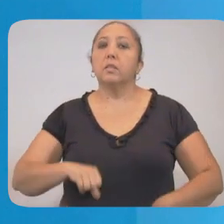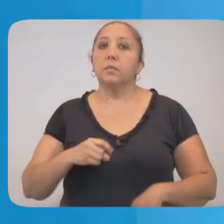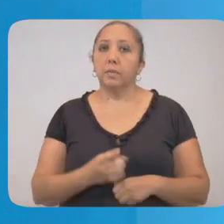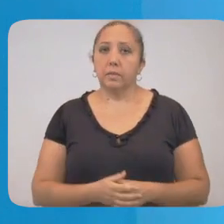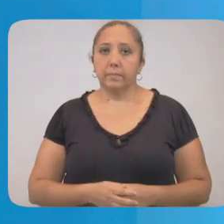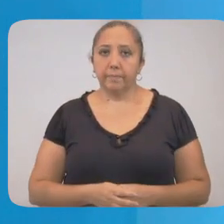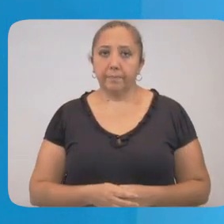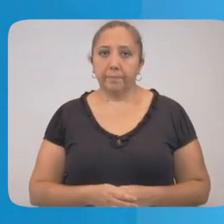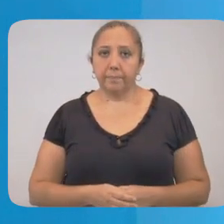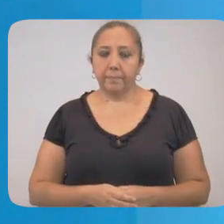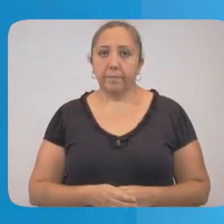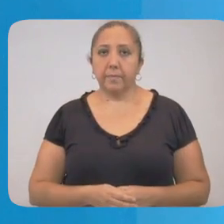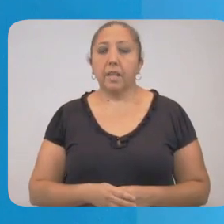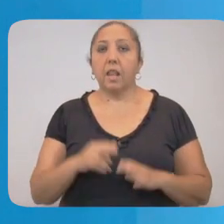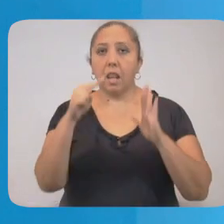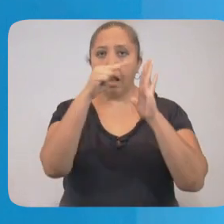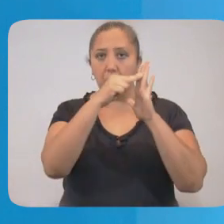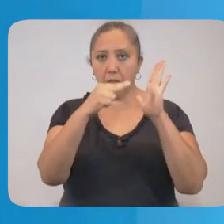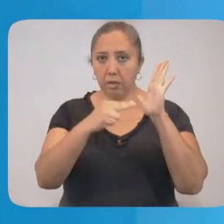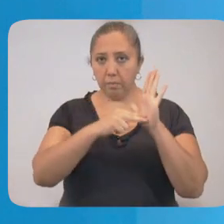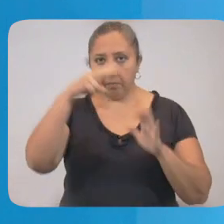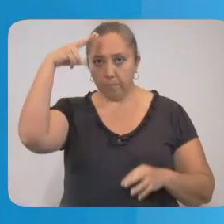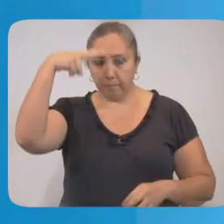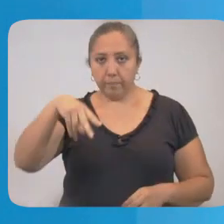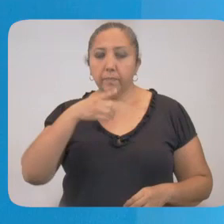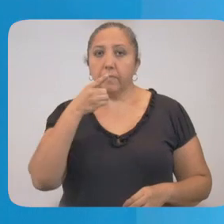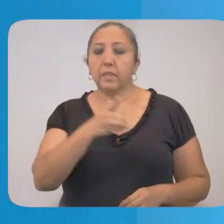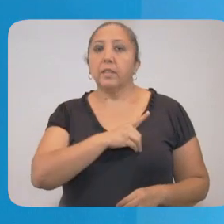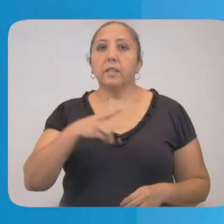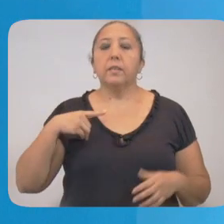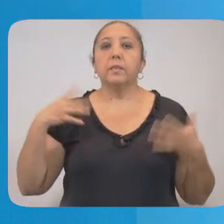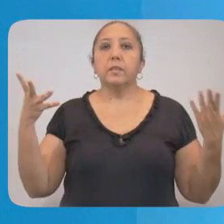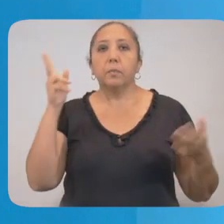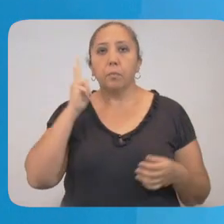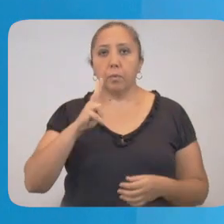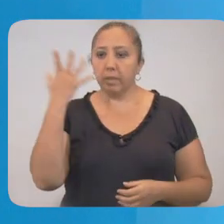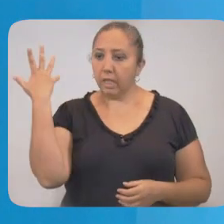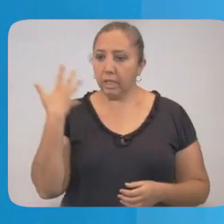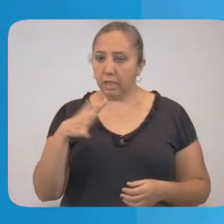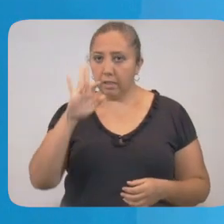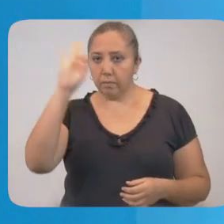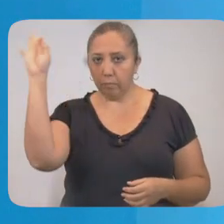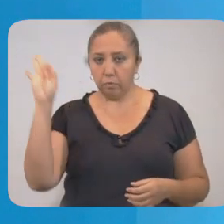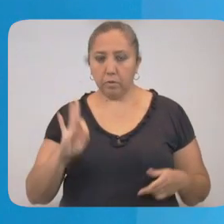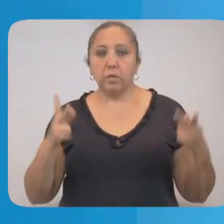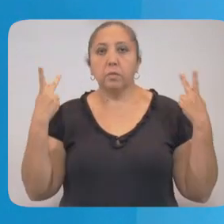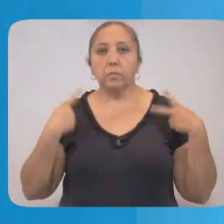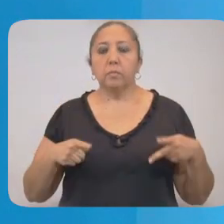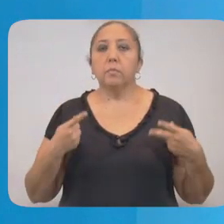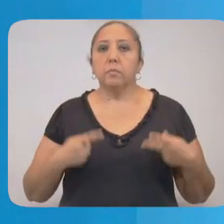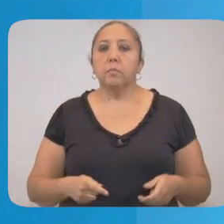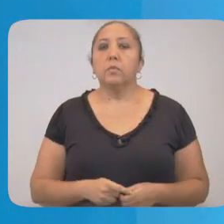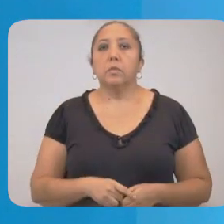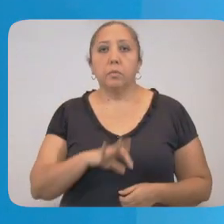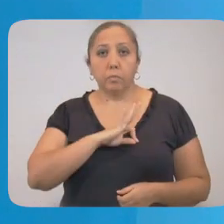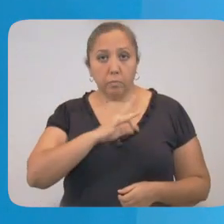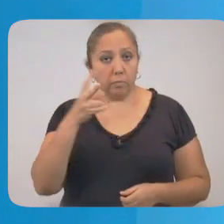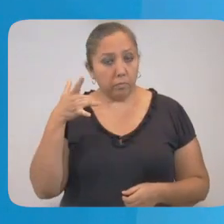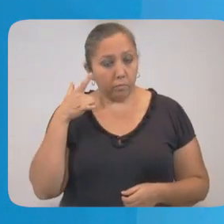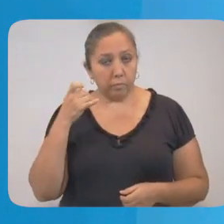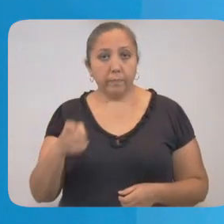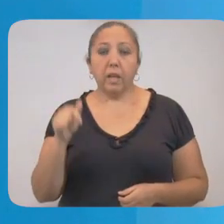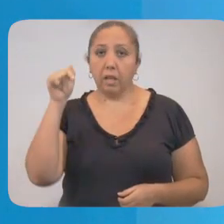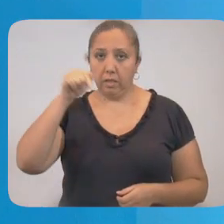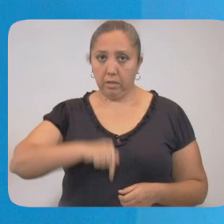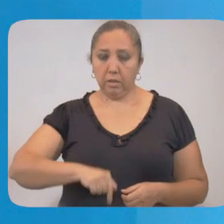actividades. La norma de la Federación marca que se deben realizar pruebas al 10% de los pacientes sintomáticos sospechosos, y